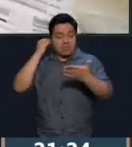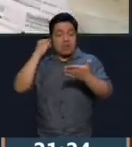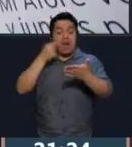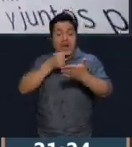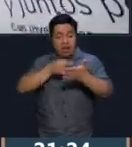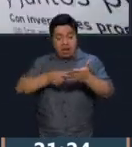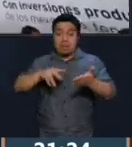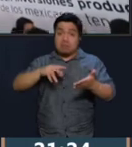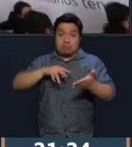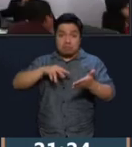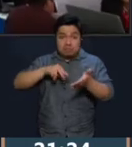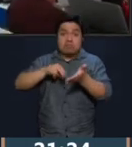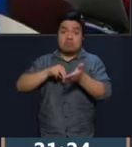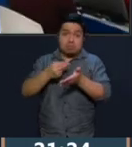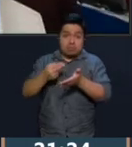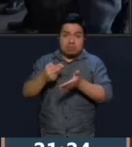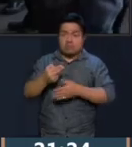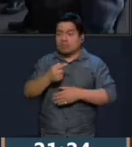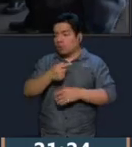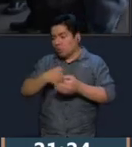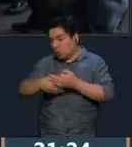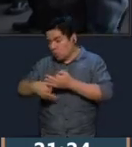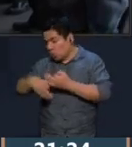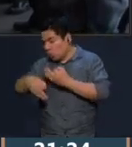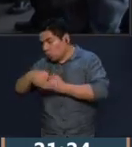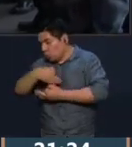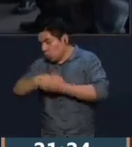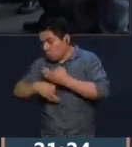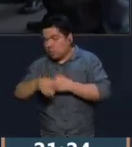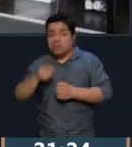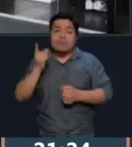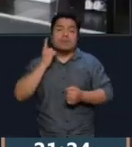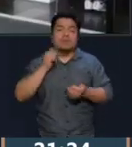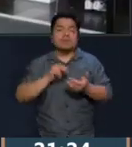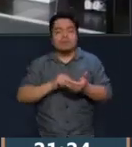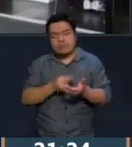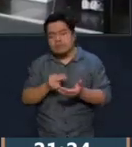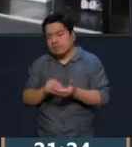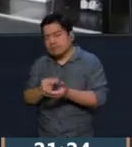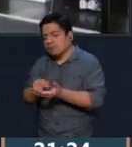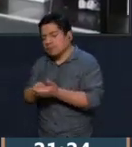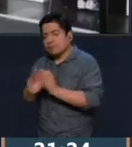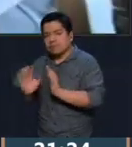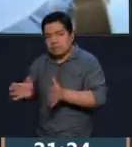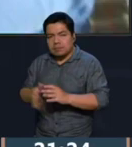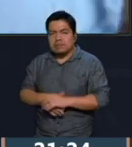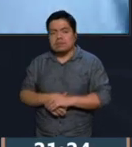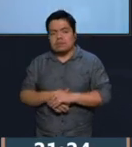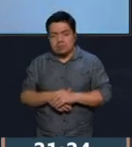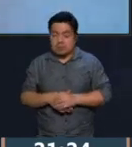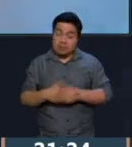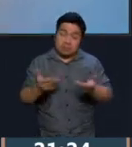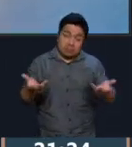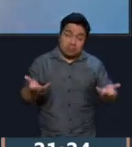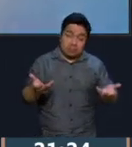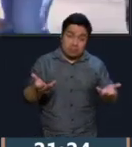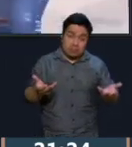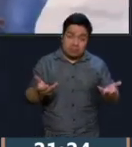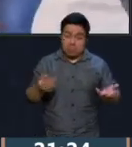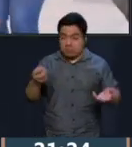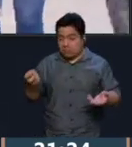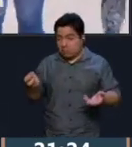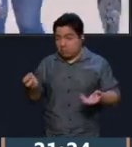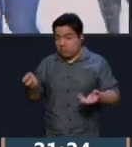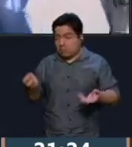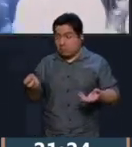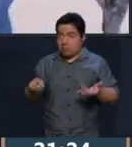viene firmado por todos los diputados. Entonces, pues fue